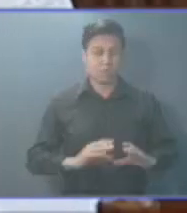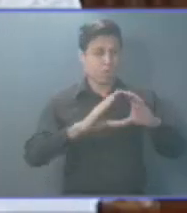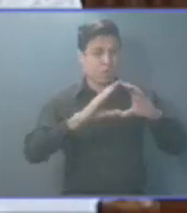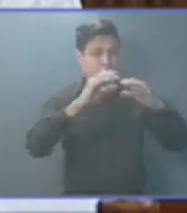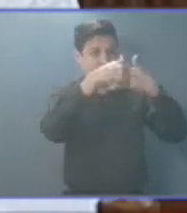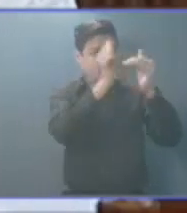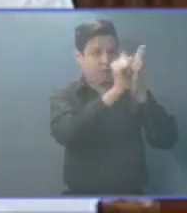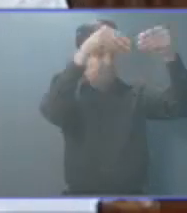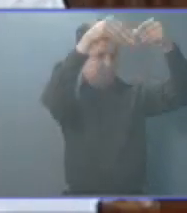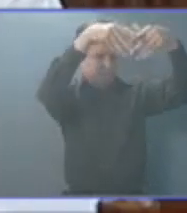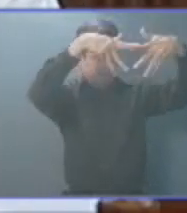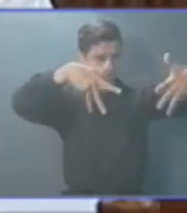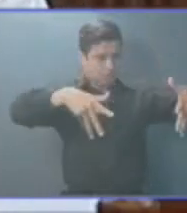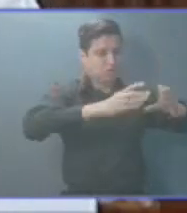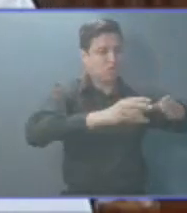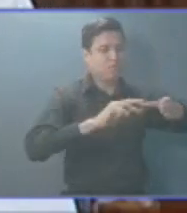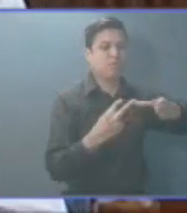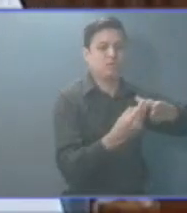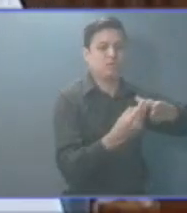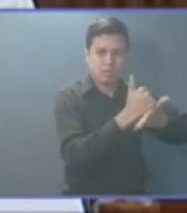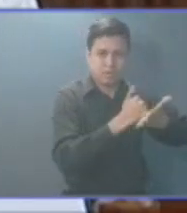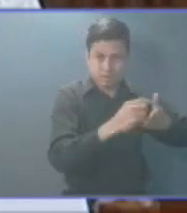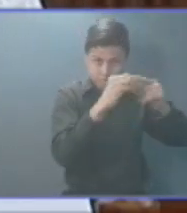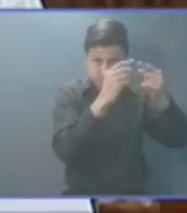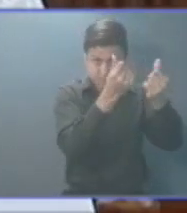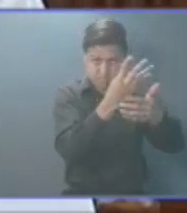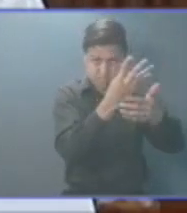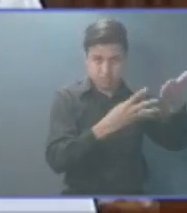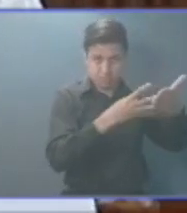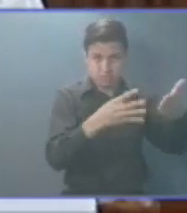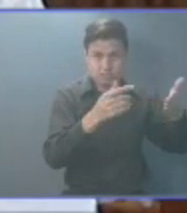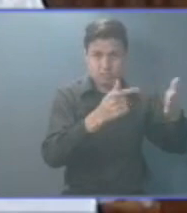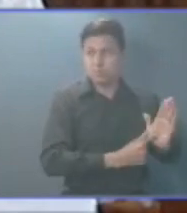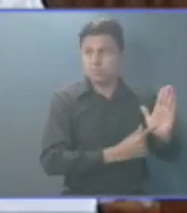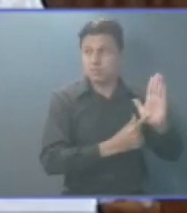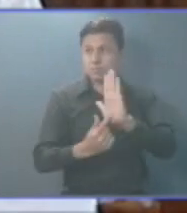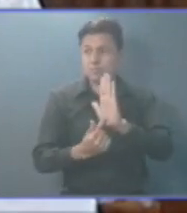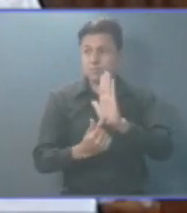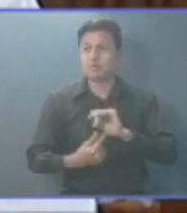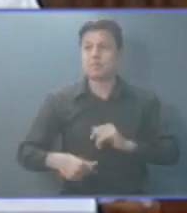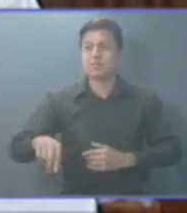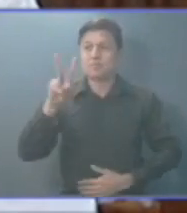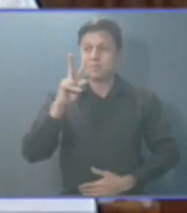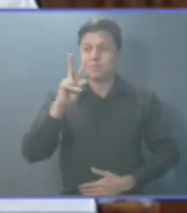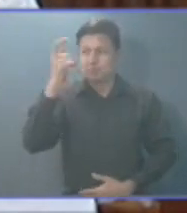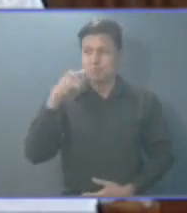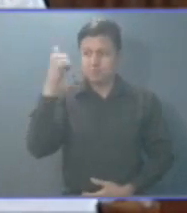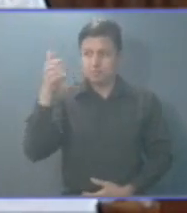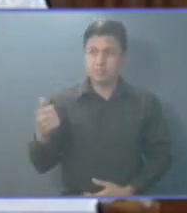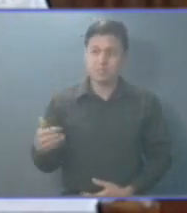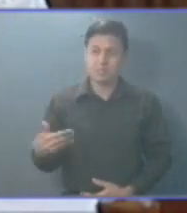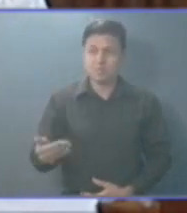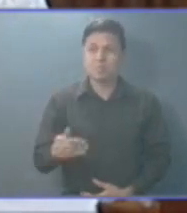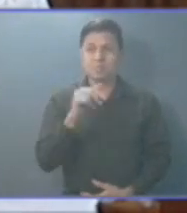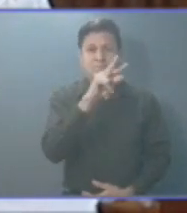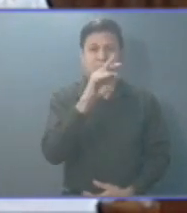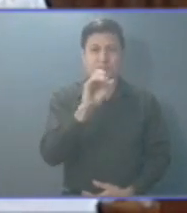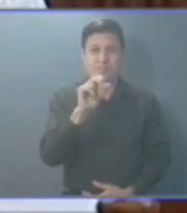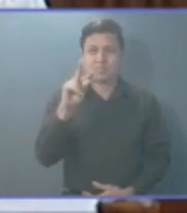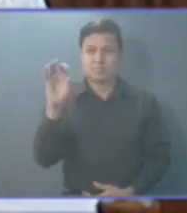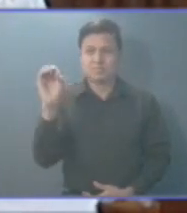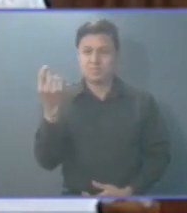Comisión de Hacienda y Especial del Presupuesto Palacio Legislativo, San Salvador, 2 de agosto de 2020.